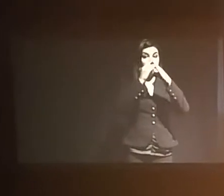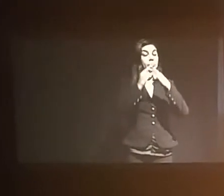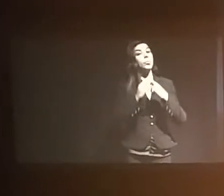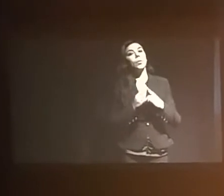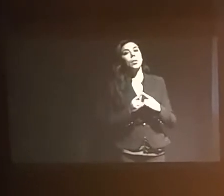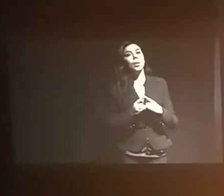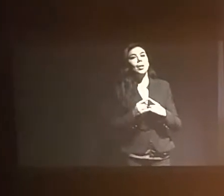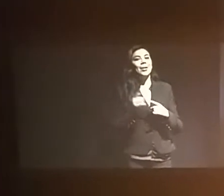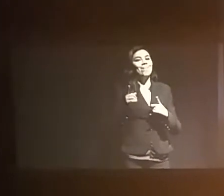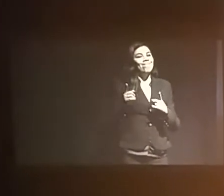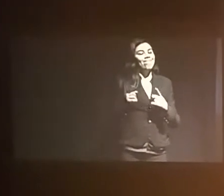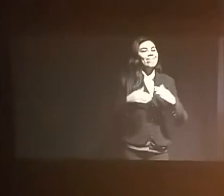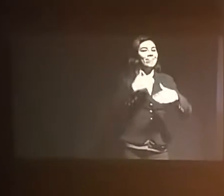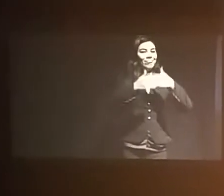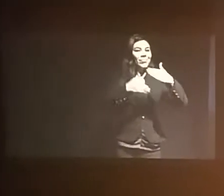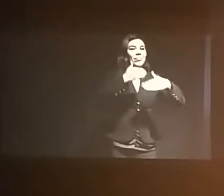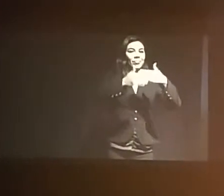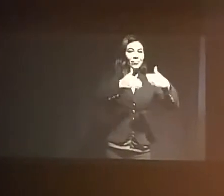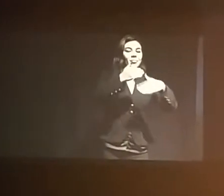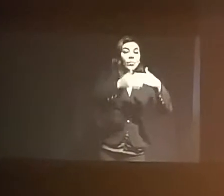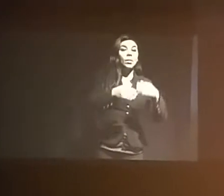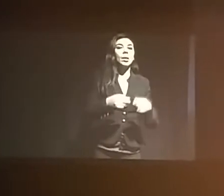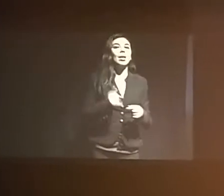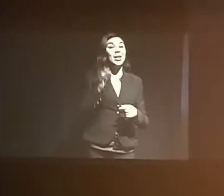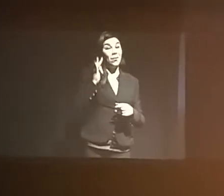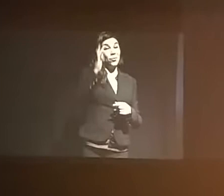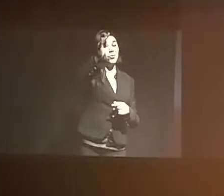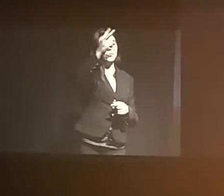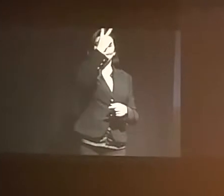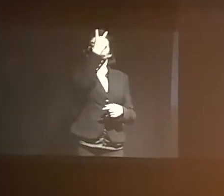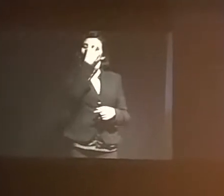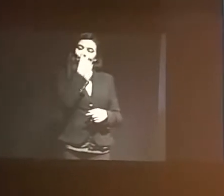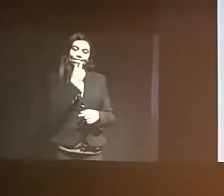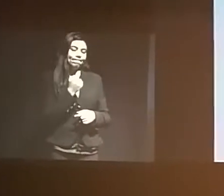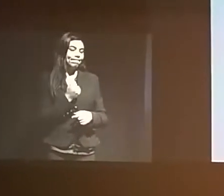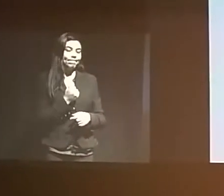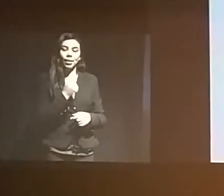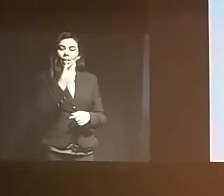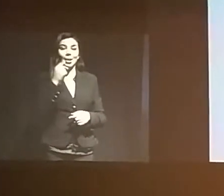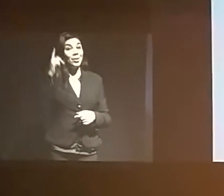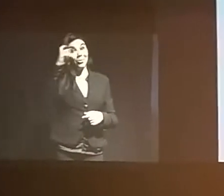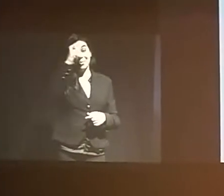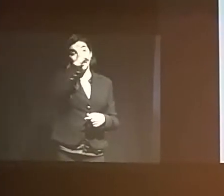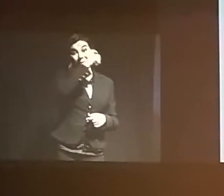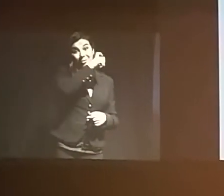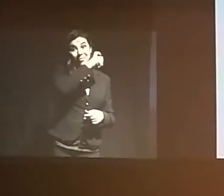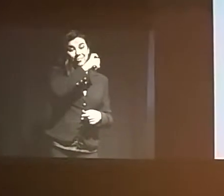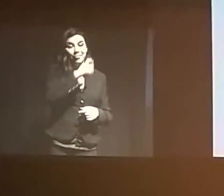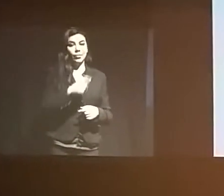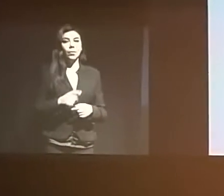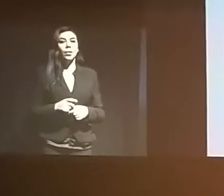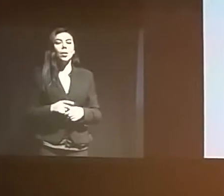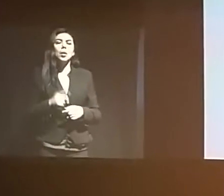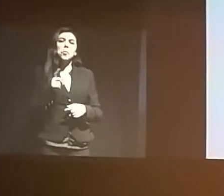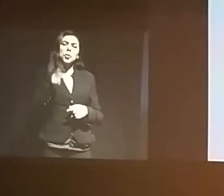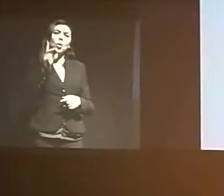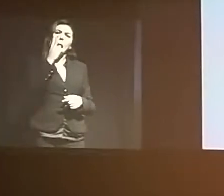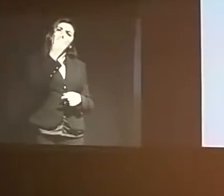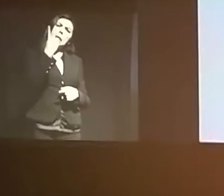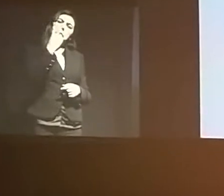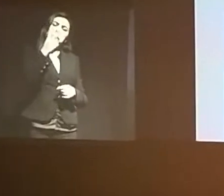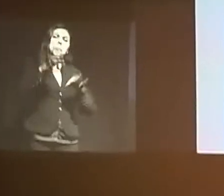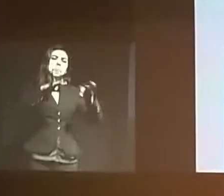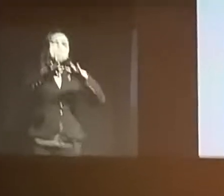entonces también voy camino a quedarme ciego. Para un arquitecto la ceguera yo creo que es bastante compleja. Pero hay dos arquitectos ciegos en el